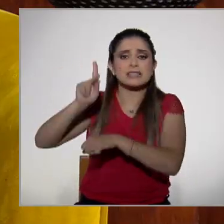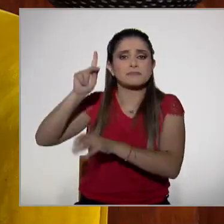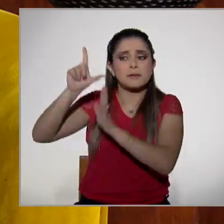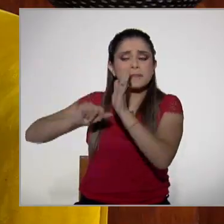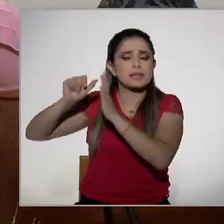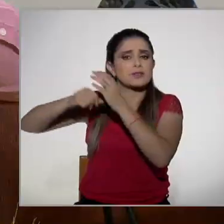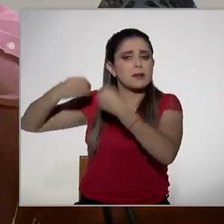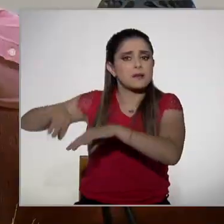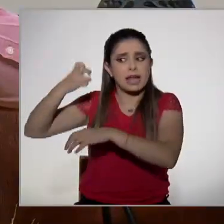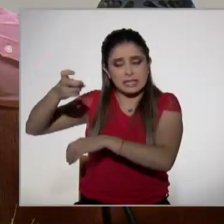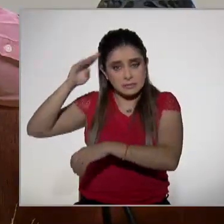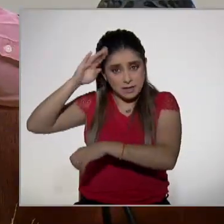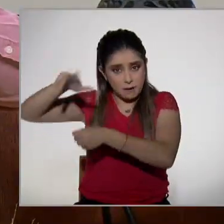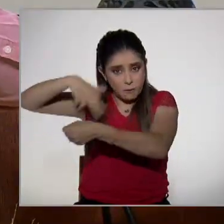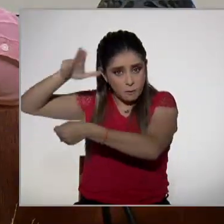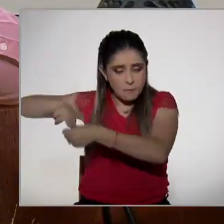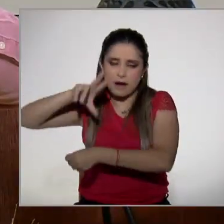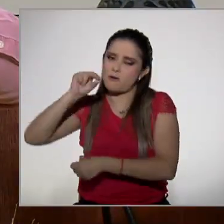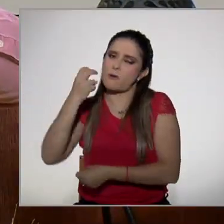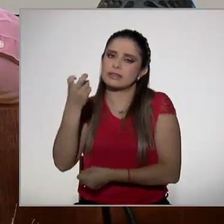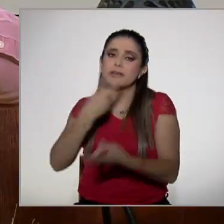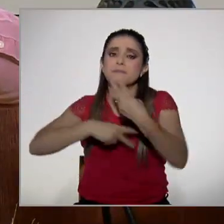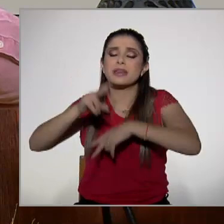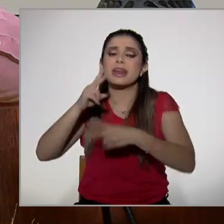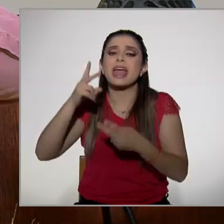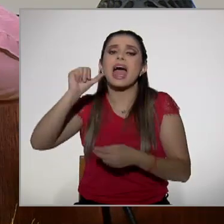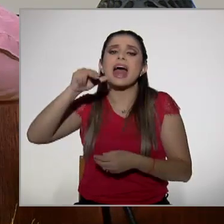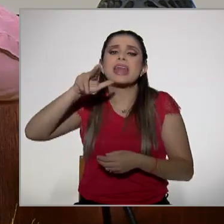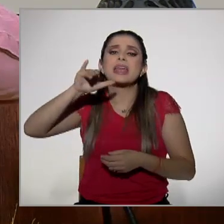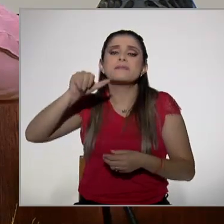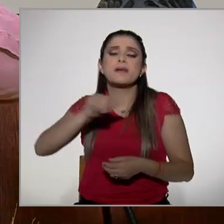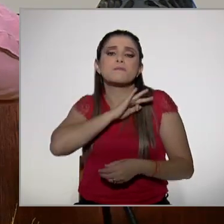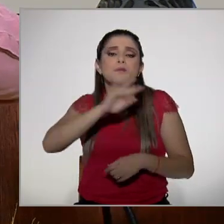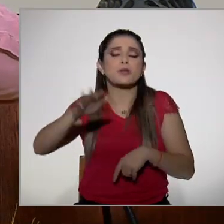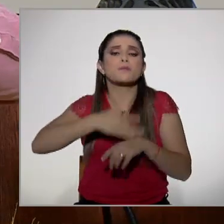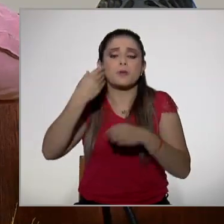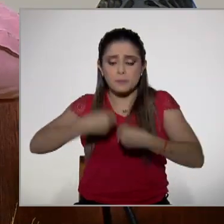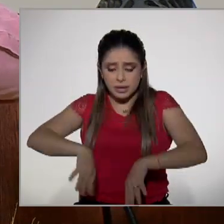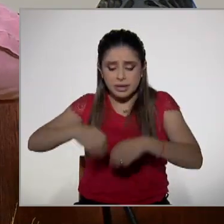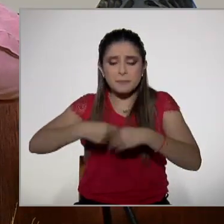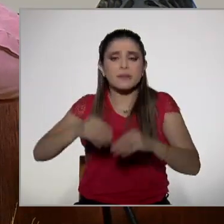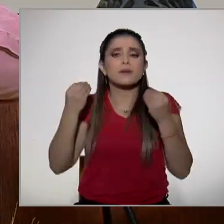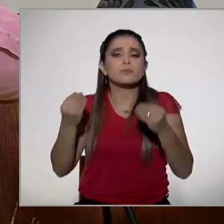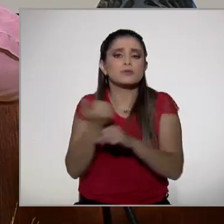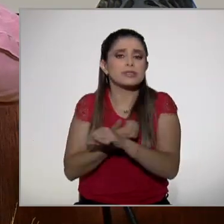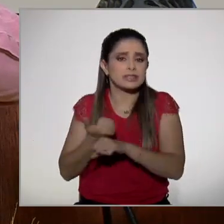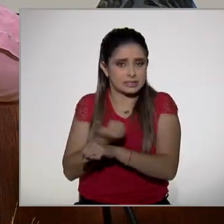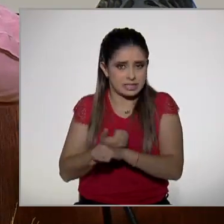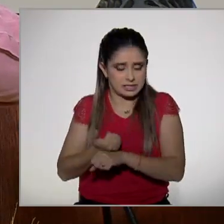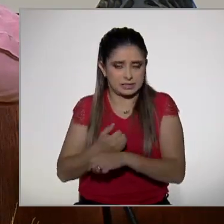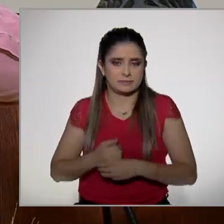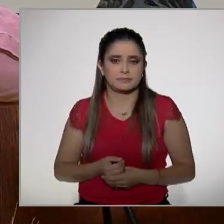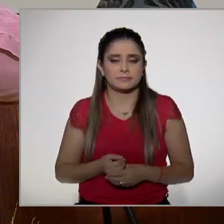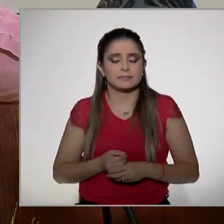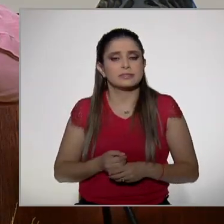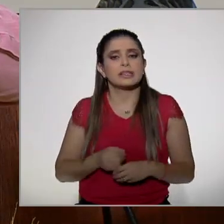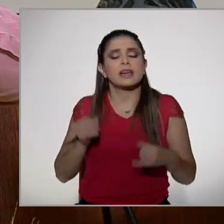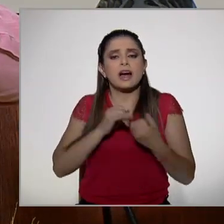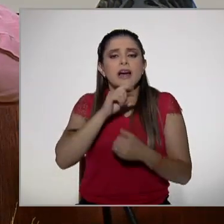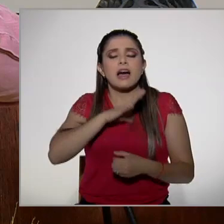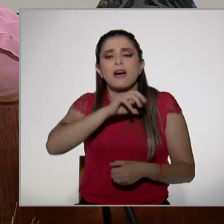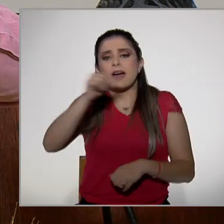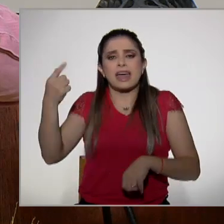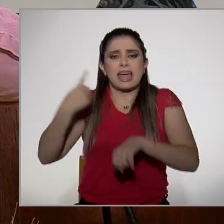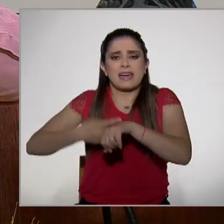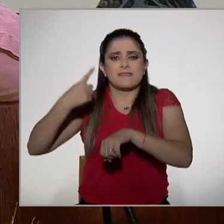con eso porque esa puede ser otra causa de anemia se está perdiendo la sangre y los eritrocitos y habían comentado de enfermedades crónicas